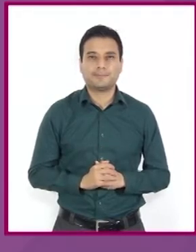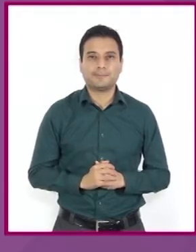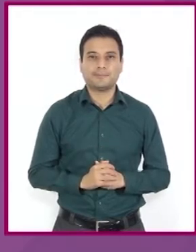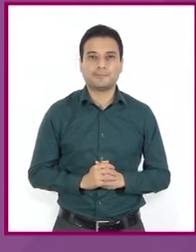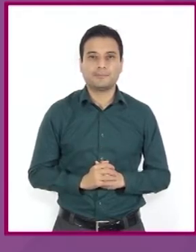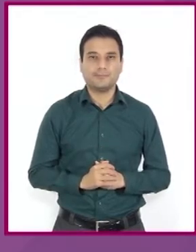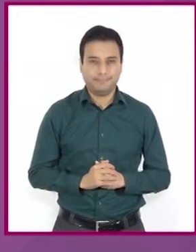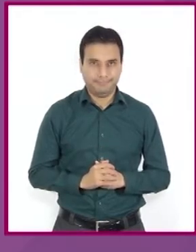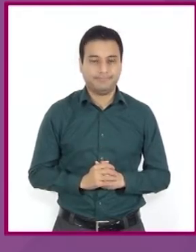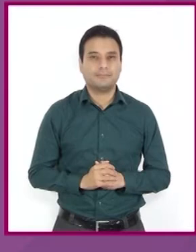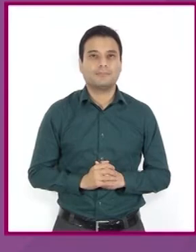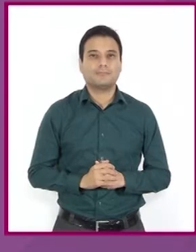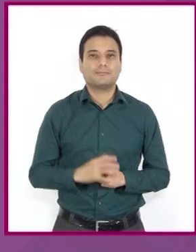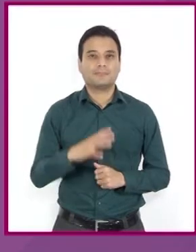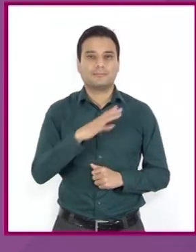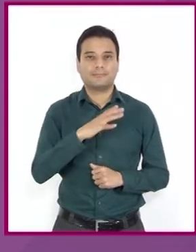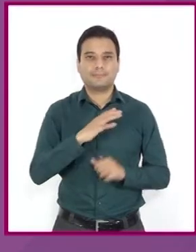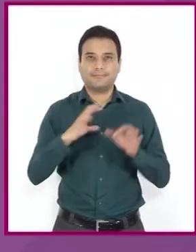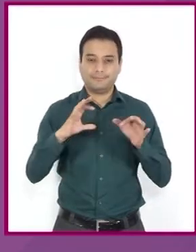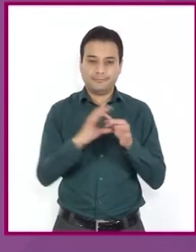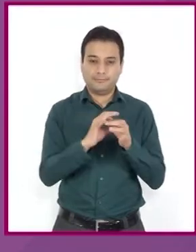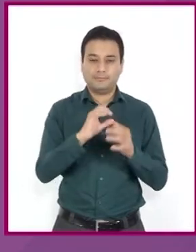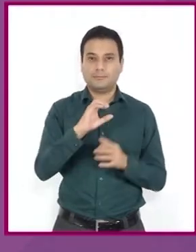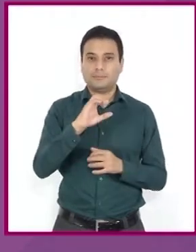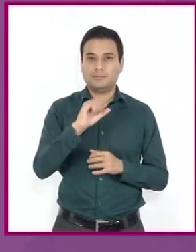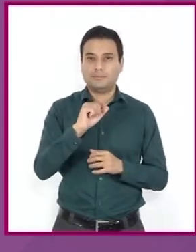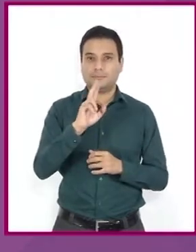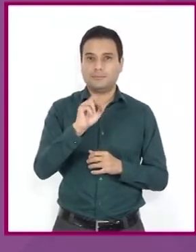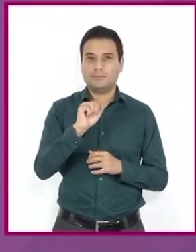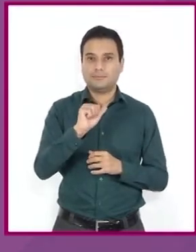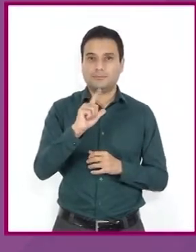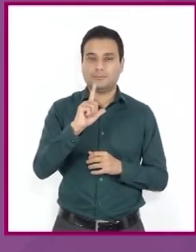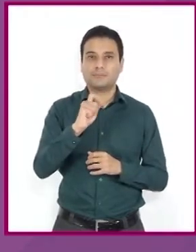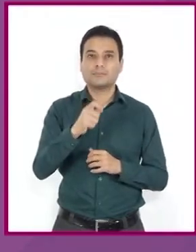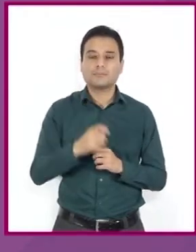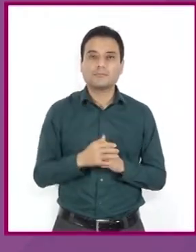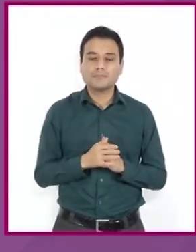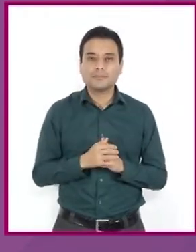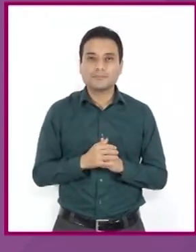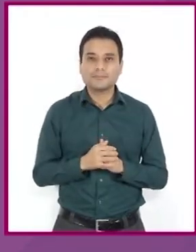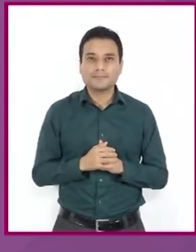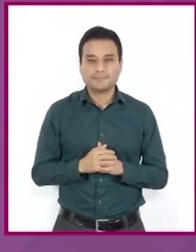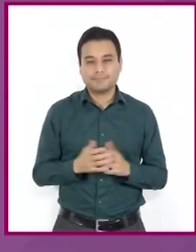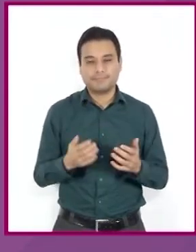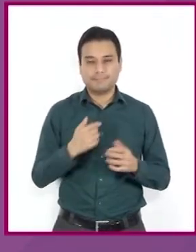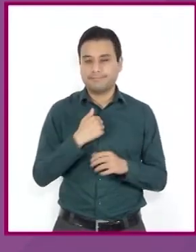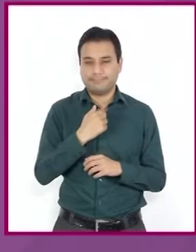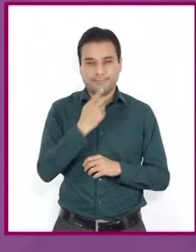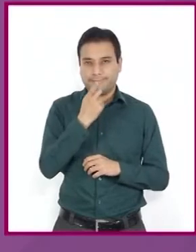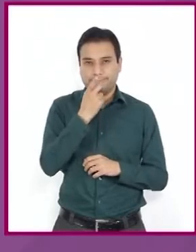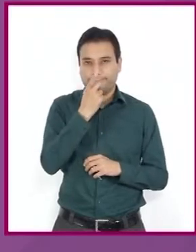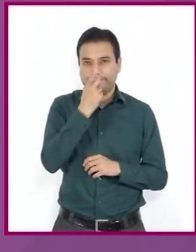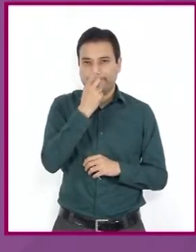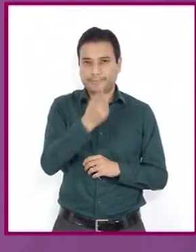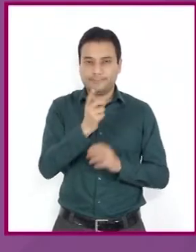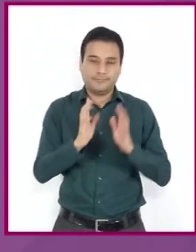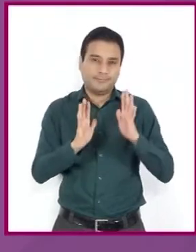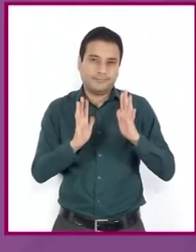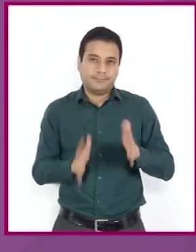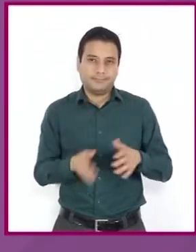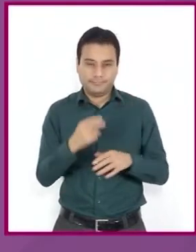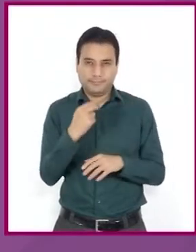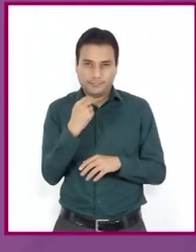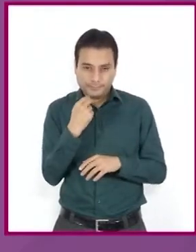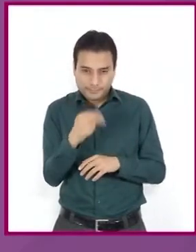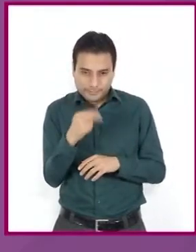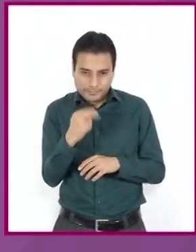Por otra parte tenemos el nexo causal, que también como su nombre lo indica, y he dicho que los nombres te dan la